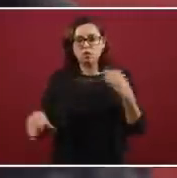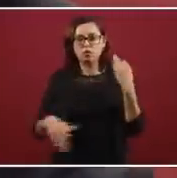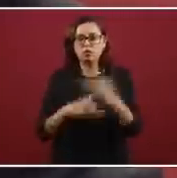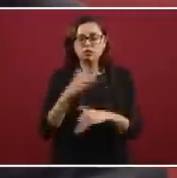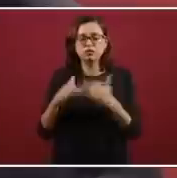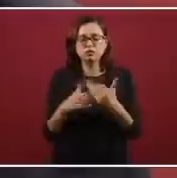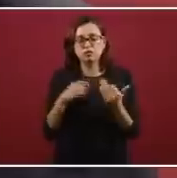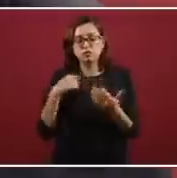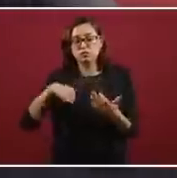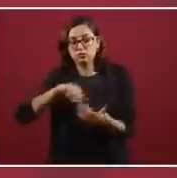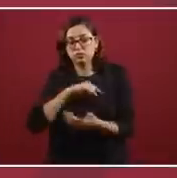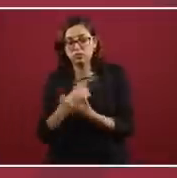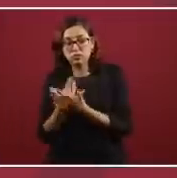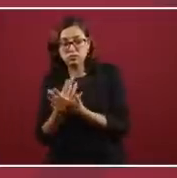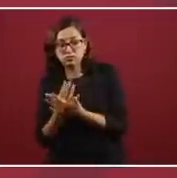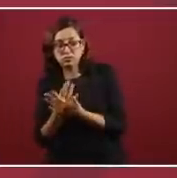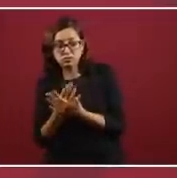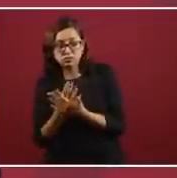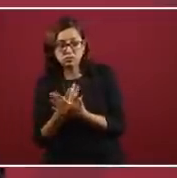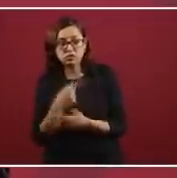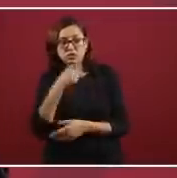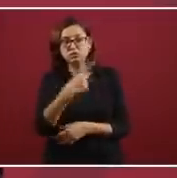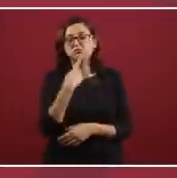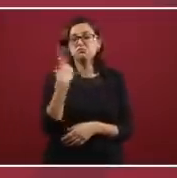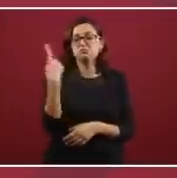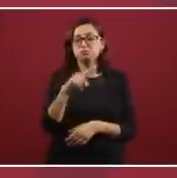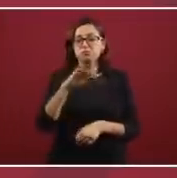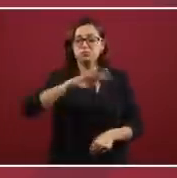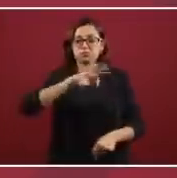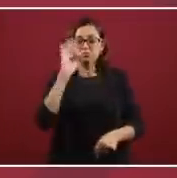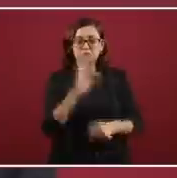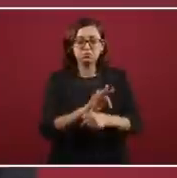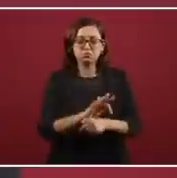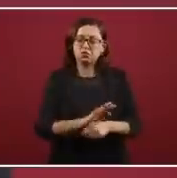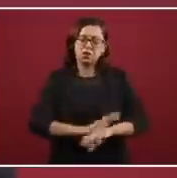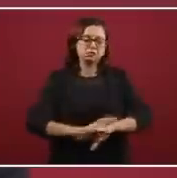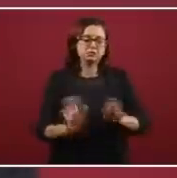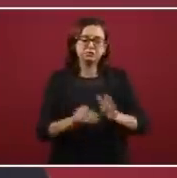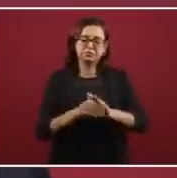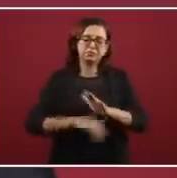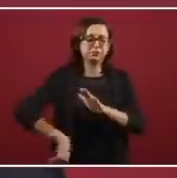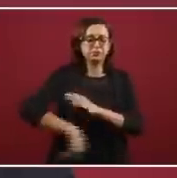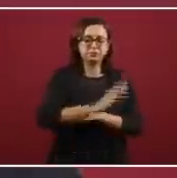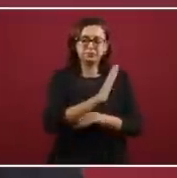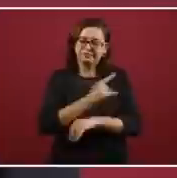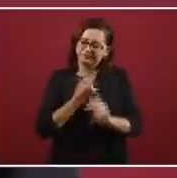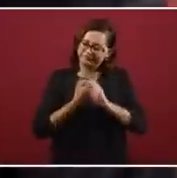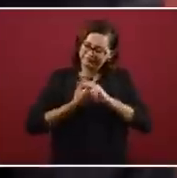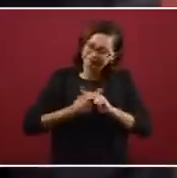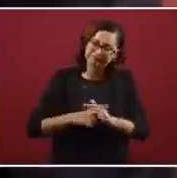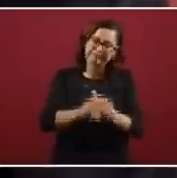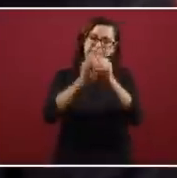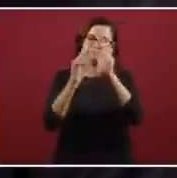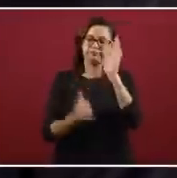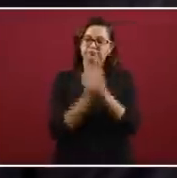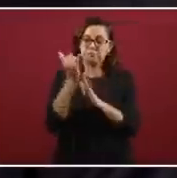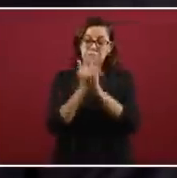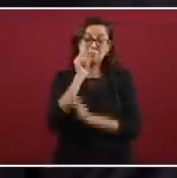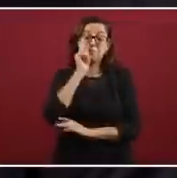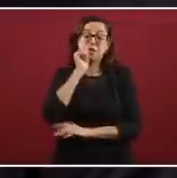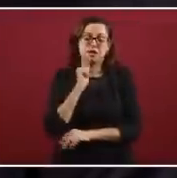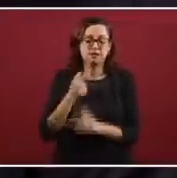de que se diga no proceden los amparos y vámonos al día siguiente.